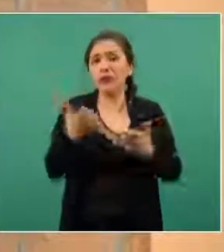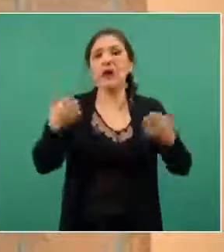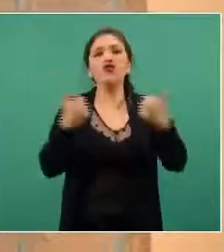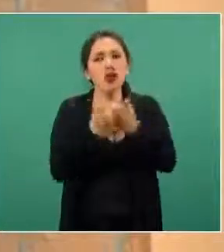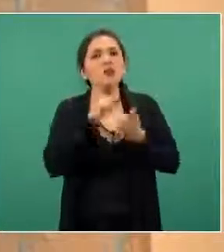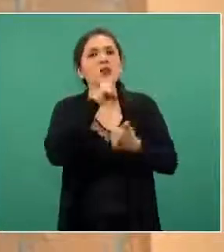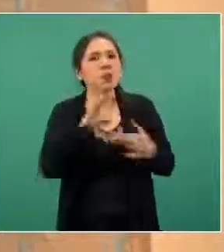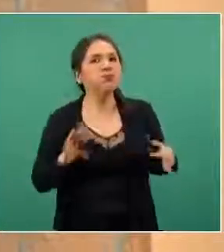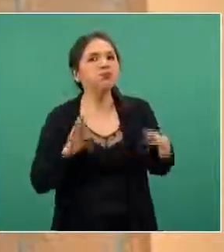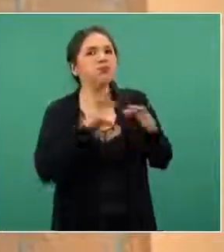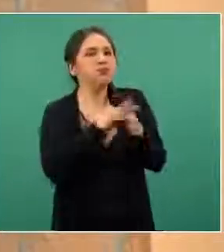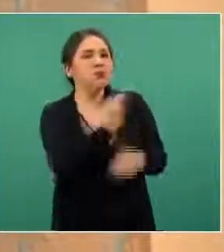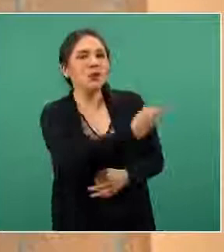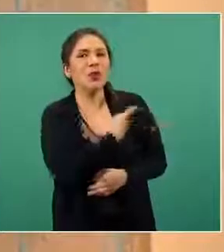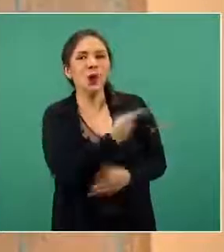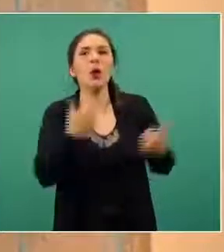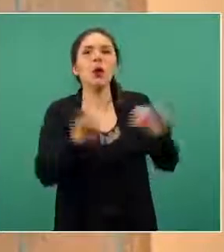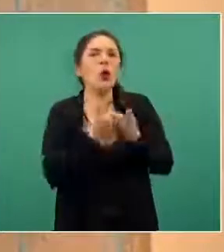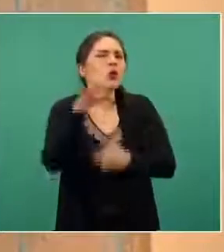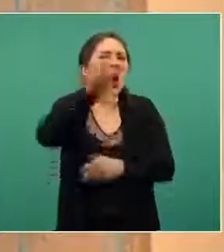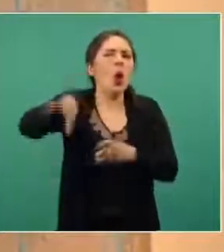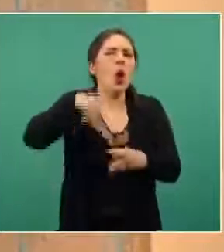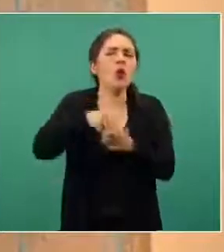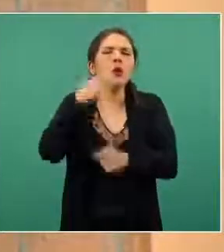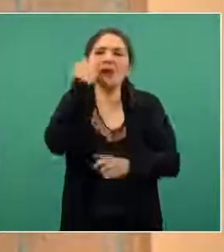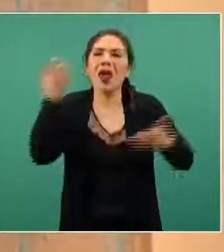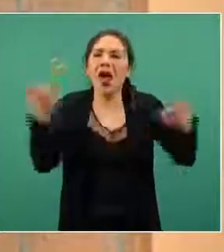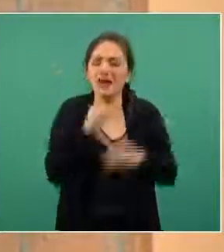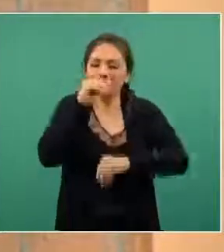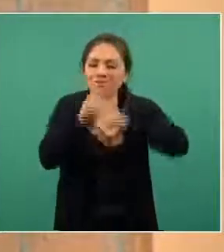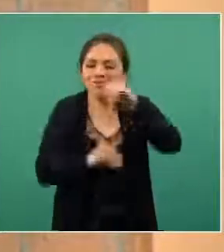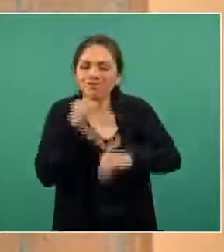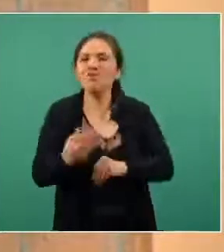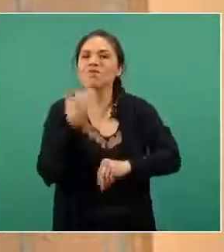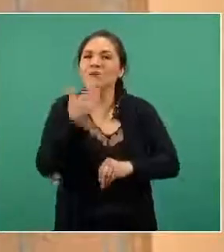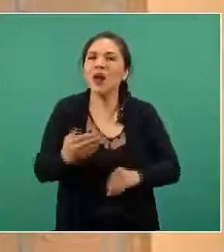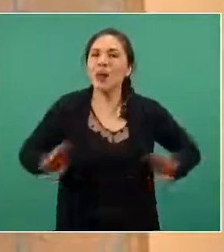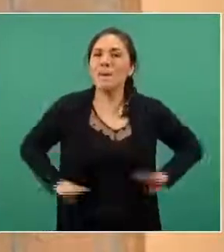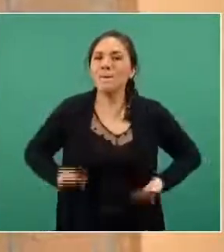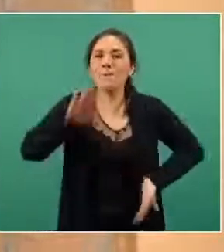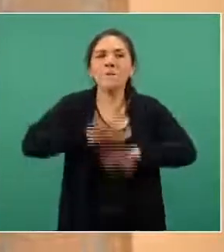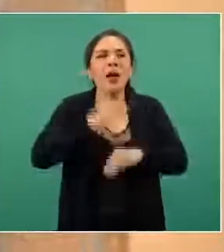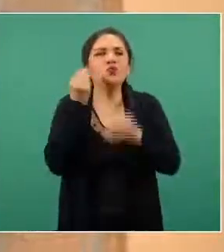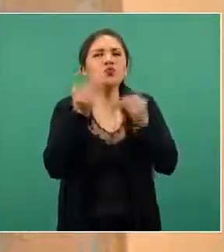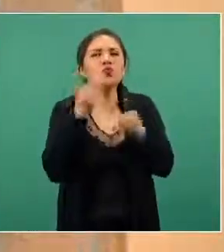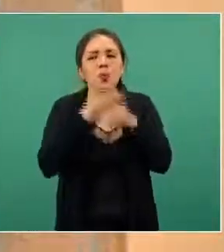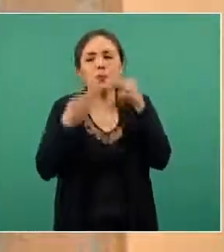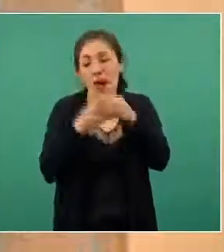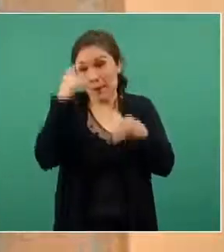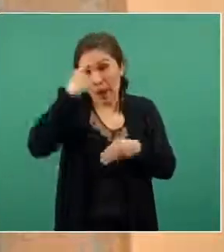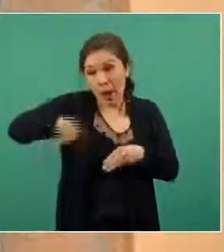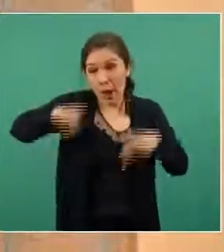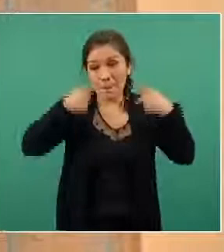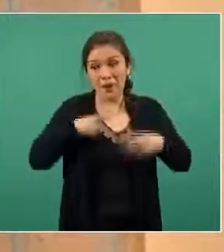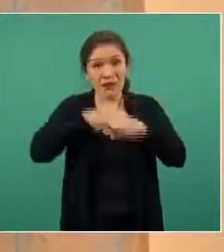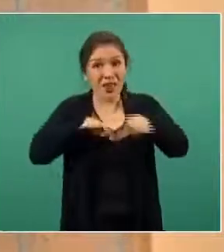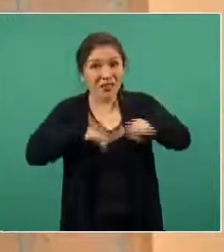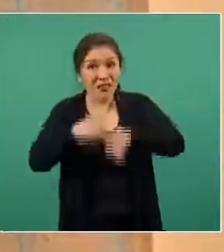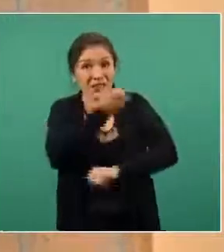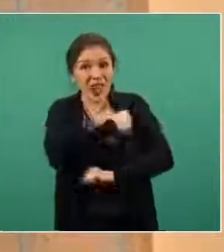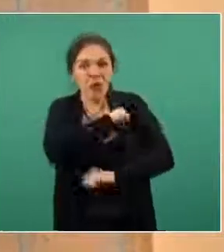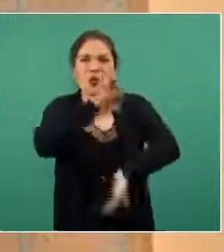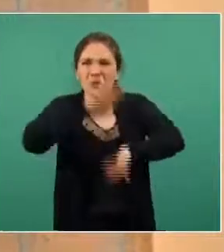forma simultánea también por todo el sector. Queríamos generar como tal mucho material para que nuestro personal de salud estuviera